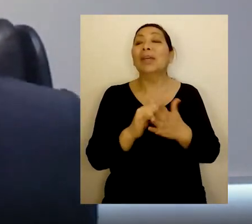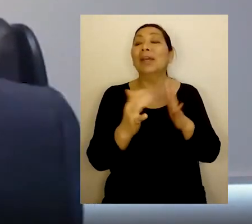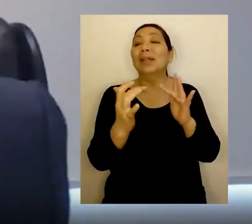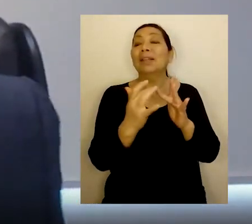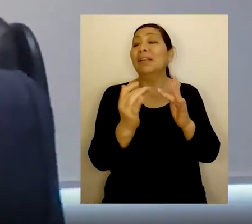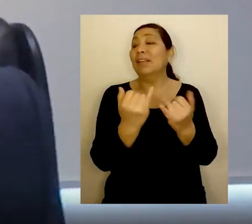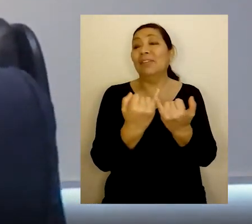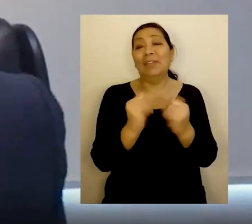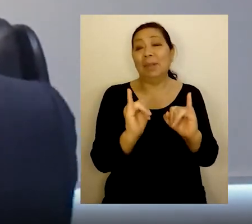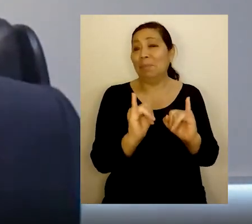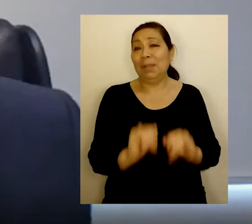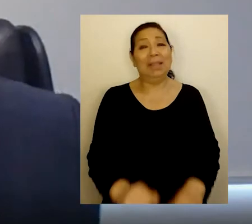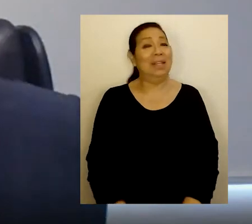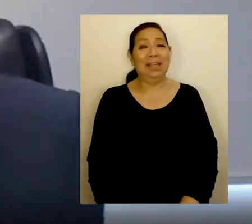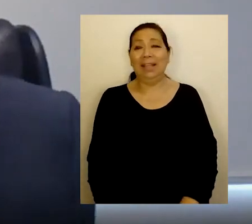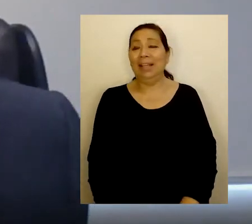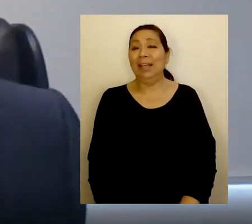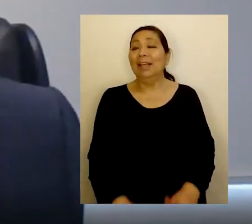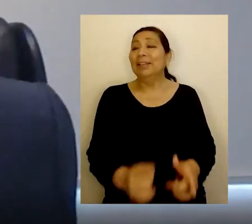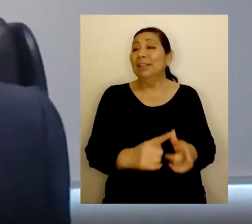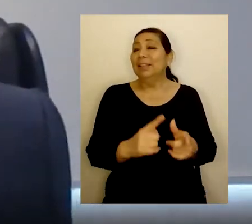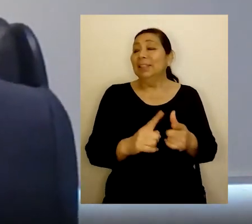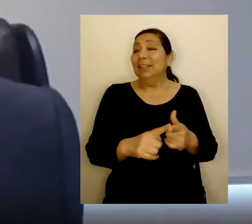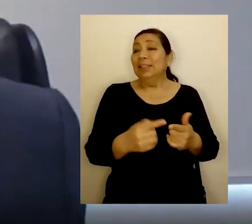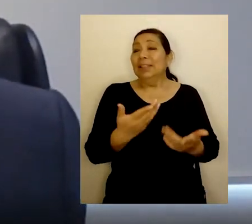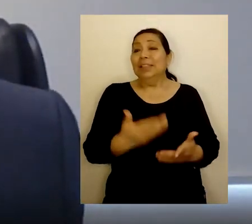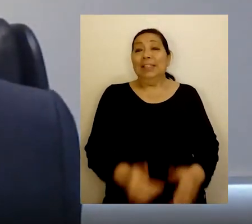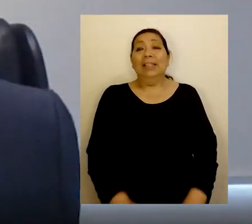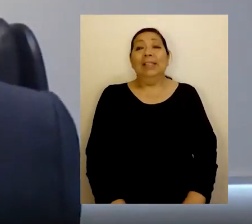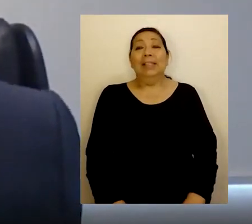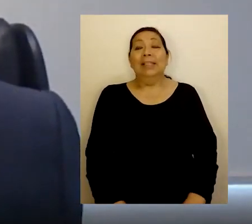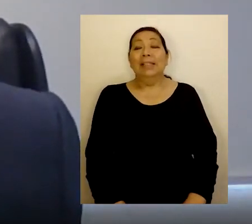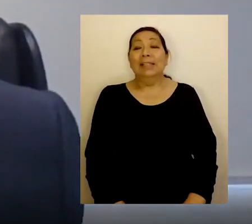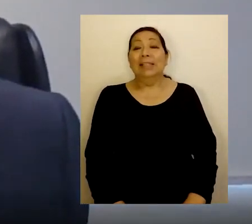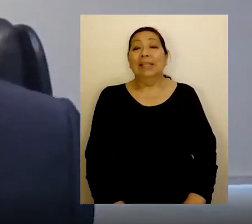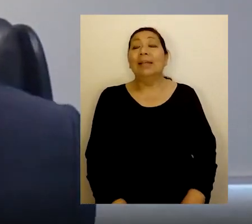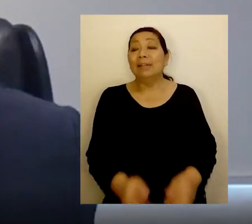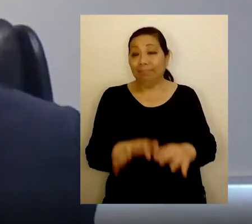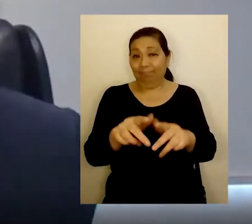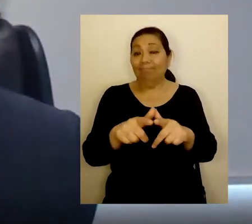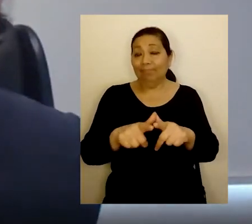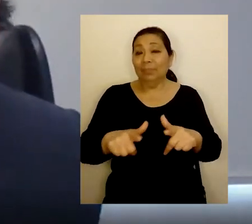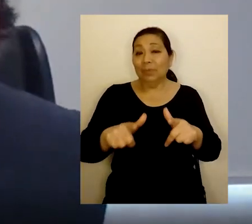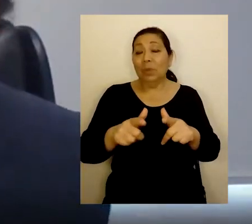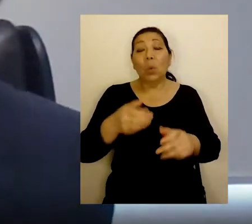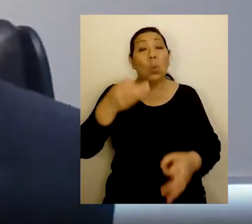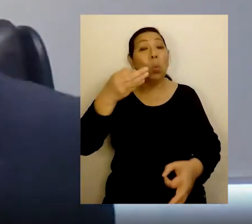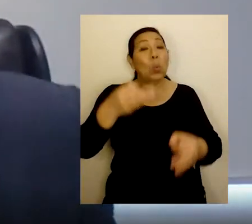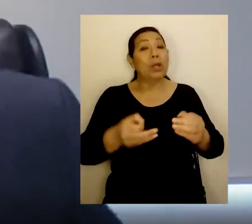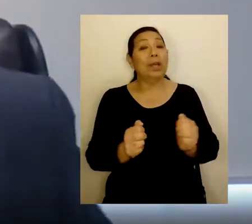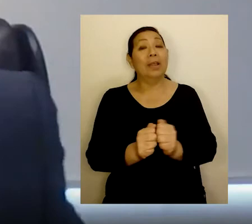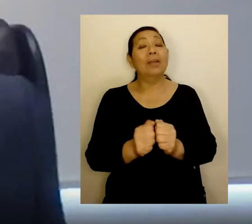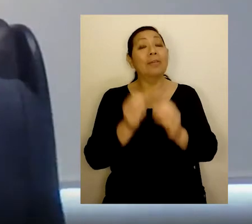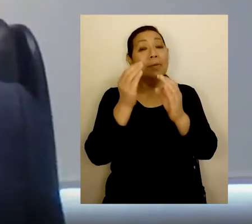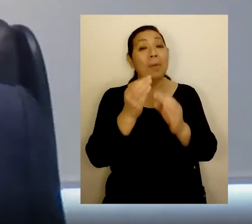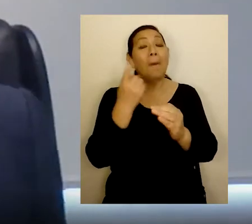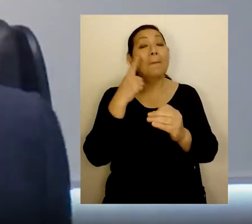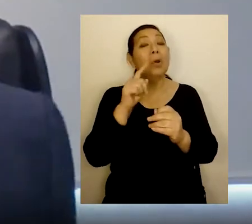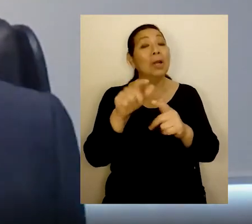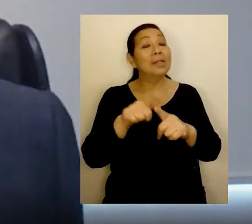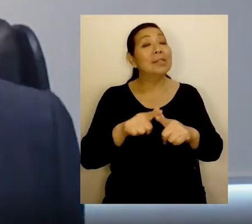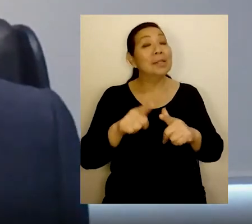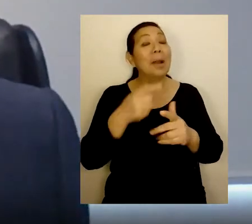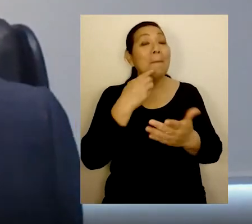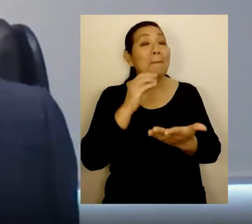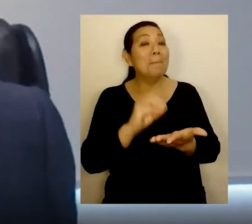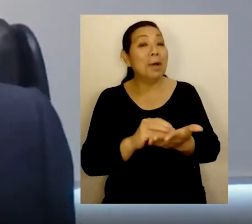entidades independientes. Entonces, la sala, el juzgado, confirmando por la sala,